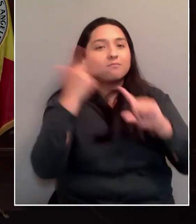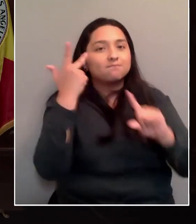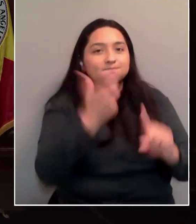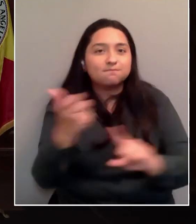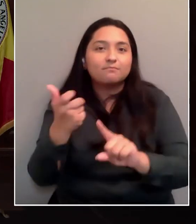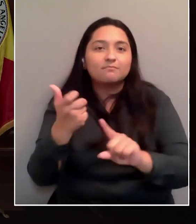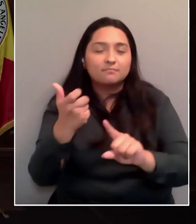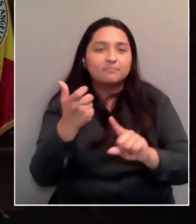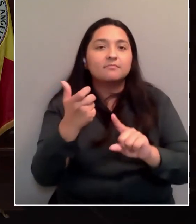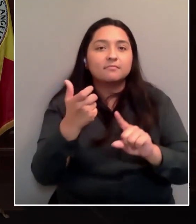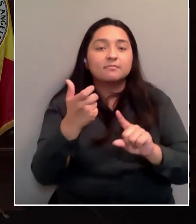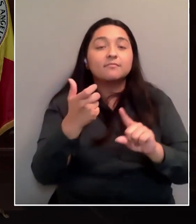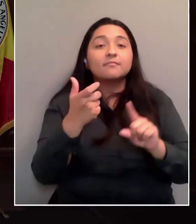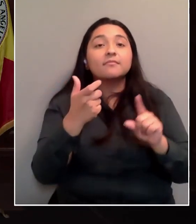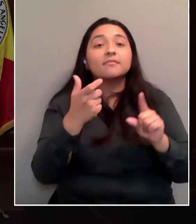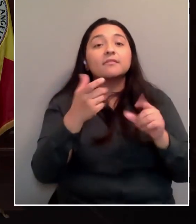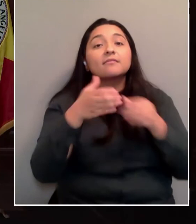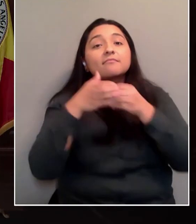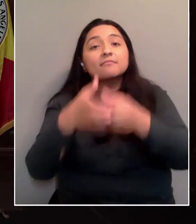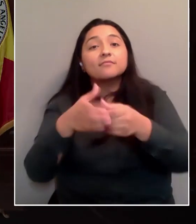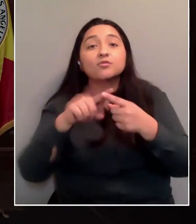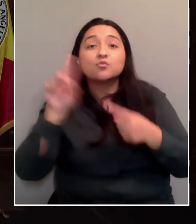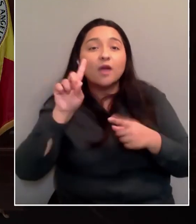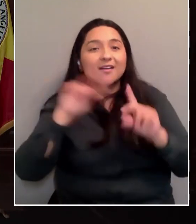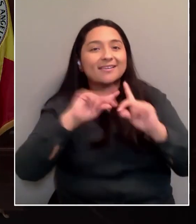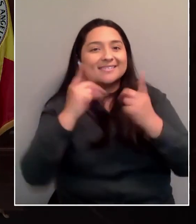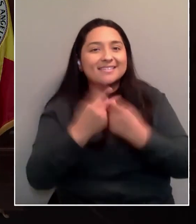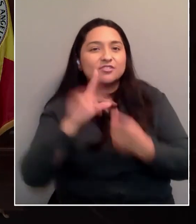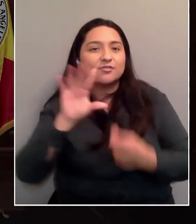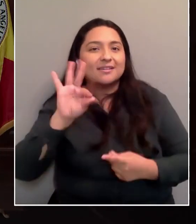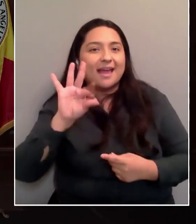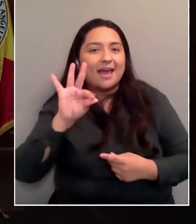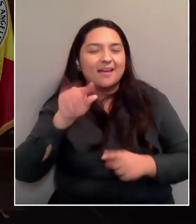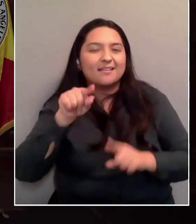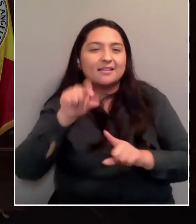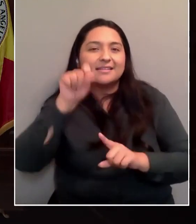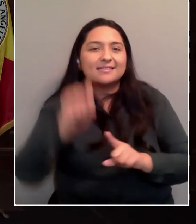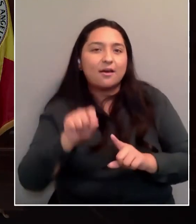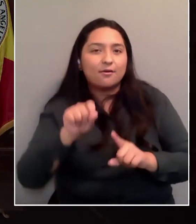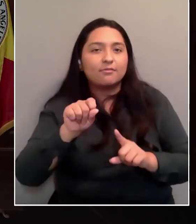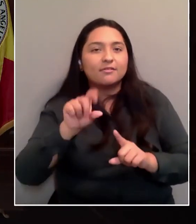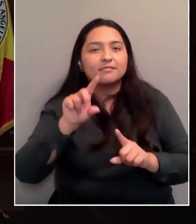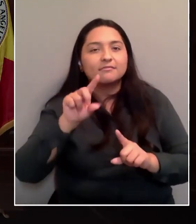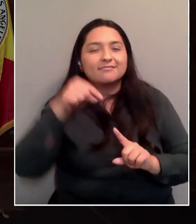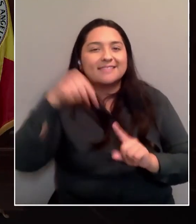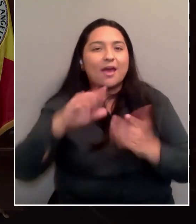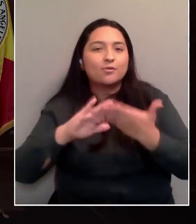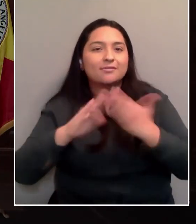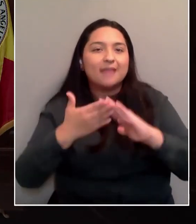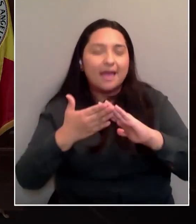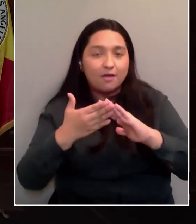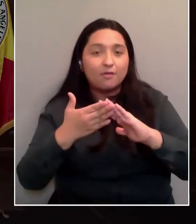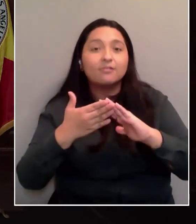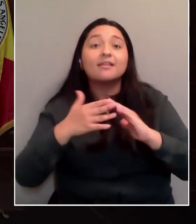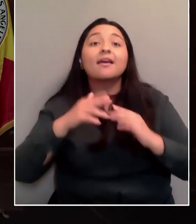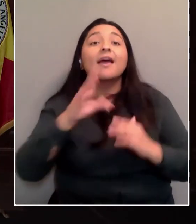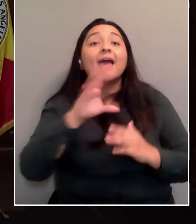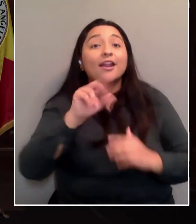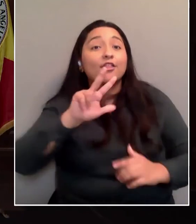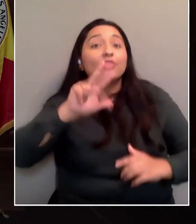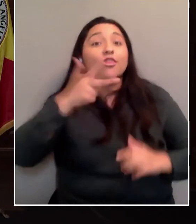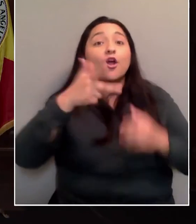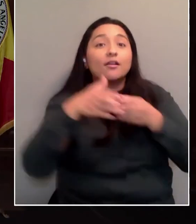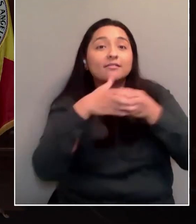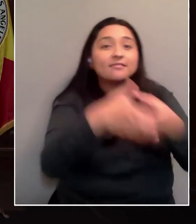distrito 9, en el sur de Downtown, y un tercero equipo móvil la siguiente semana en el